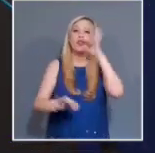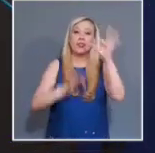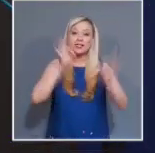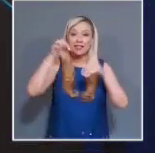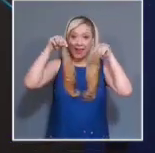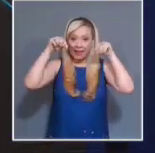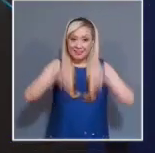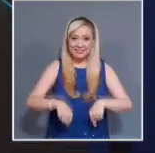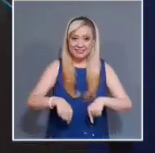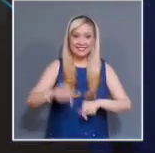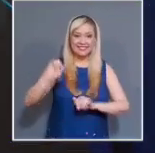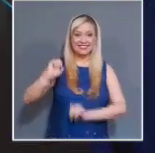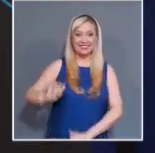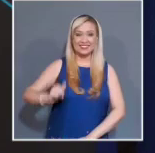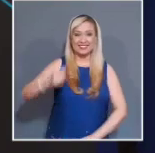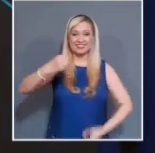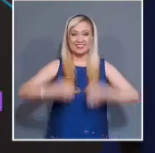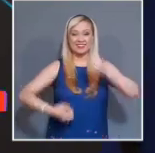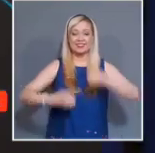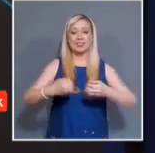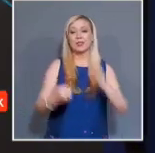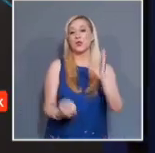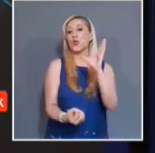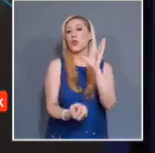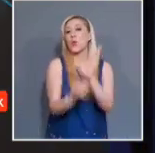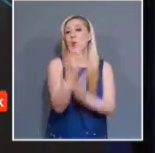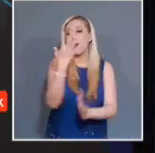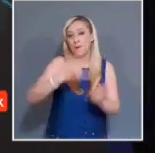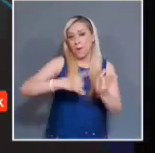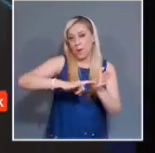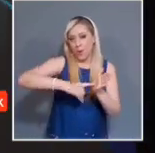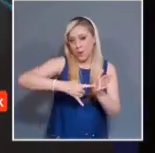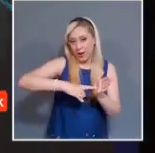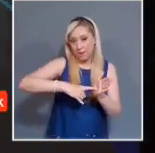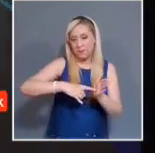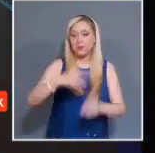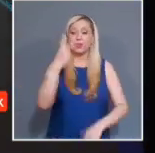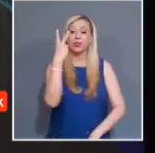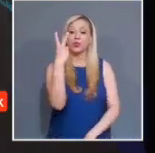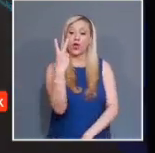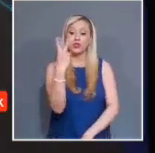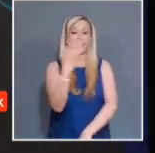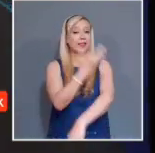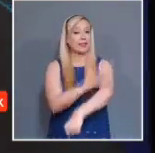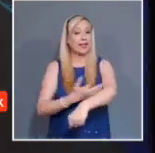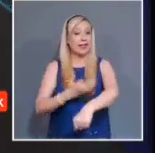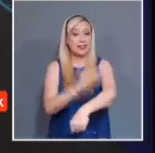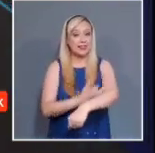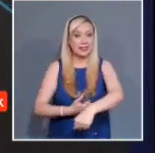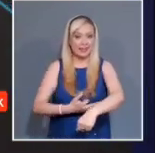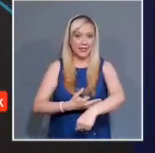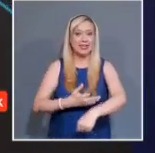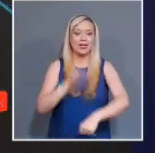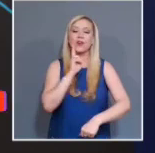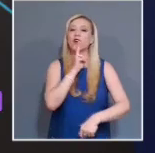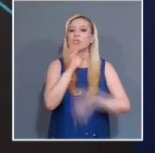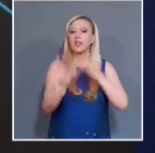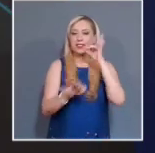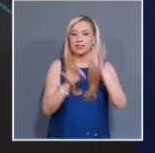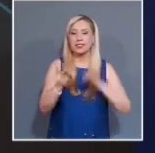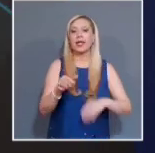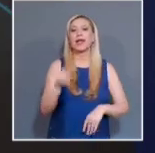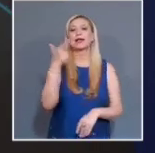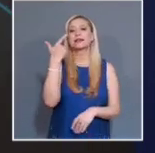de la Federación van a tener nuevo horario, 14 horas Poder Informativo al momento, 19:30 horas el avance